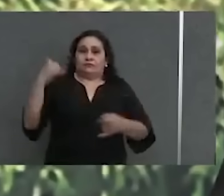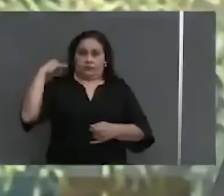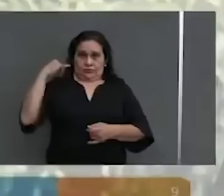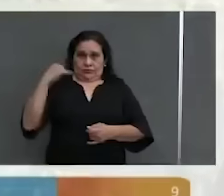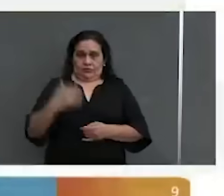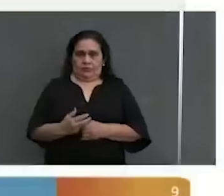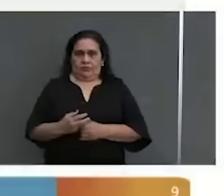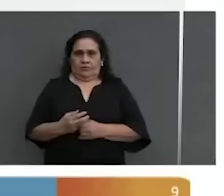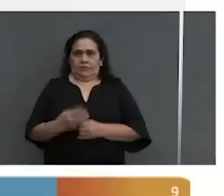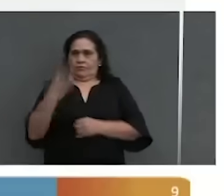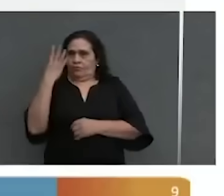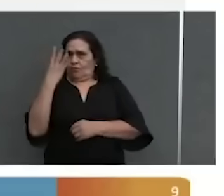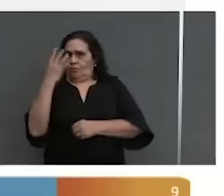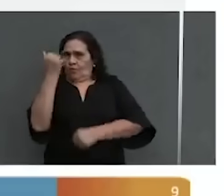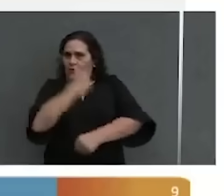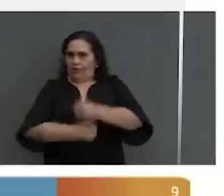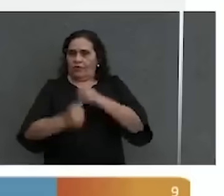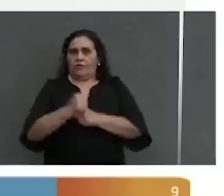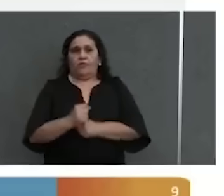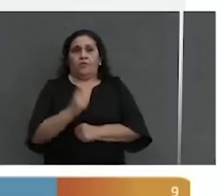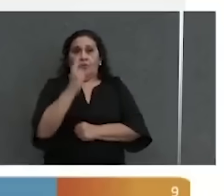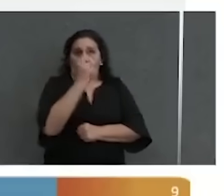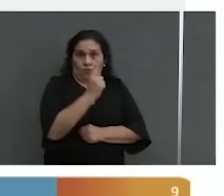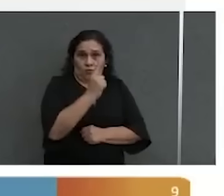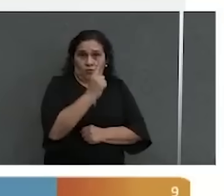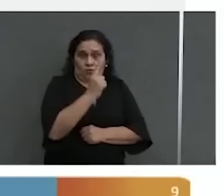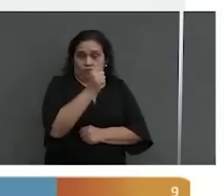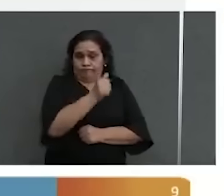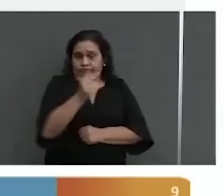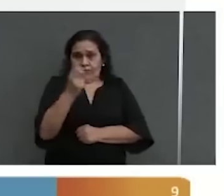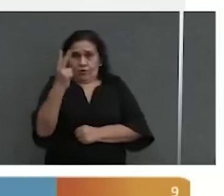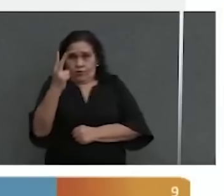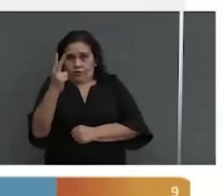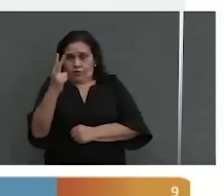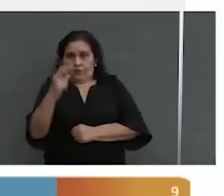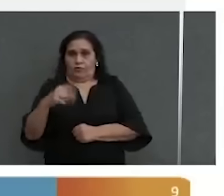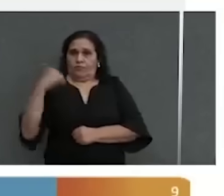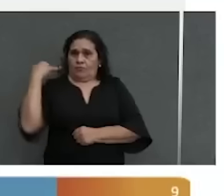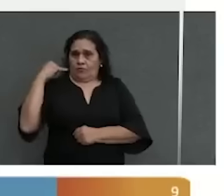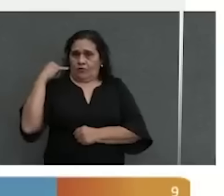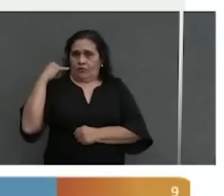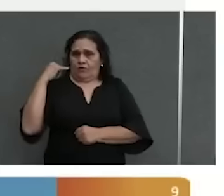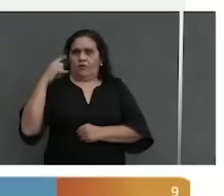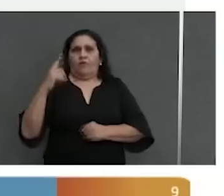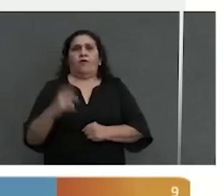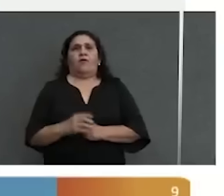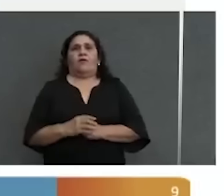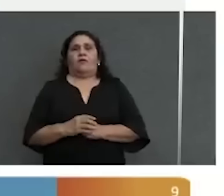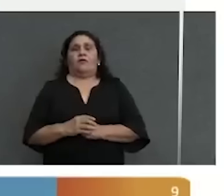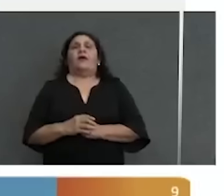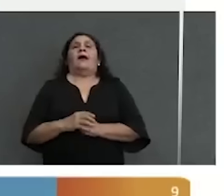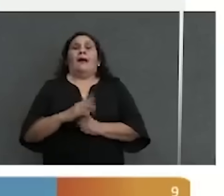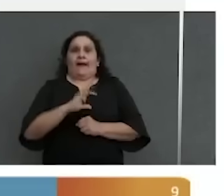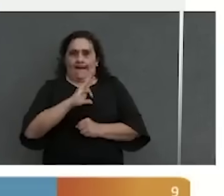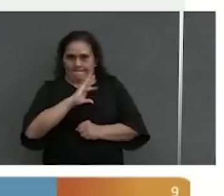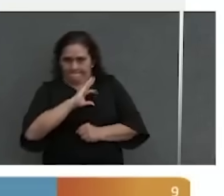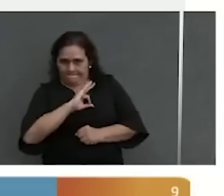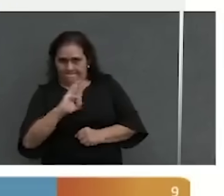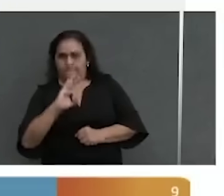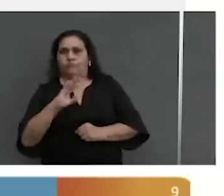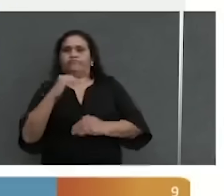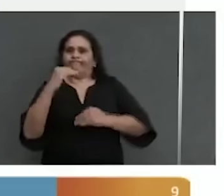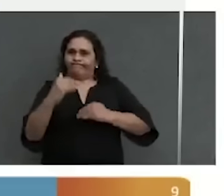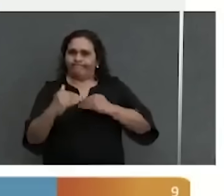últimos 4 años, uno de cada de 2 yucatecos que vivía en pobreza extrema logró salir de la pobreza